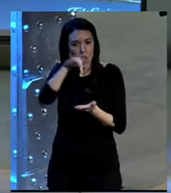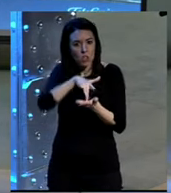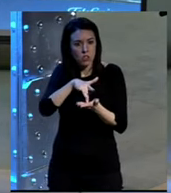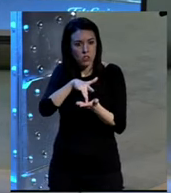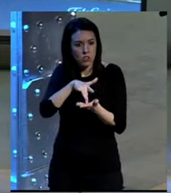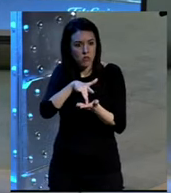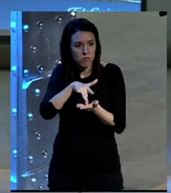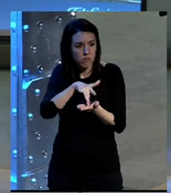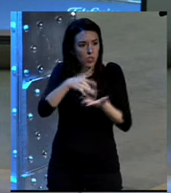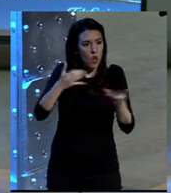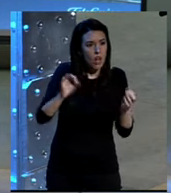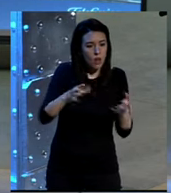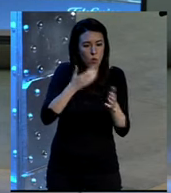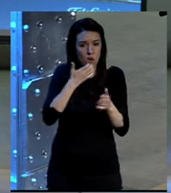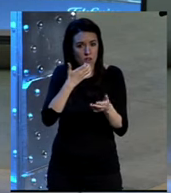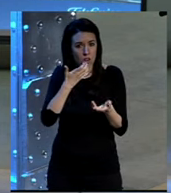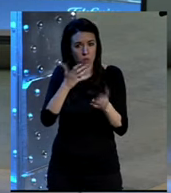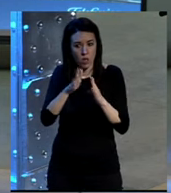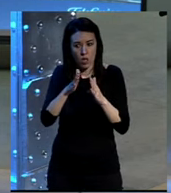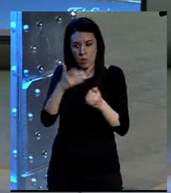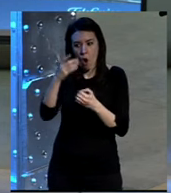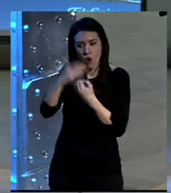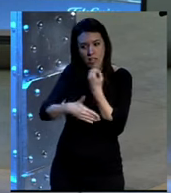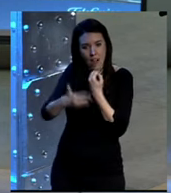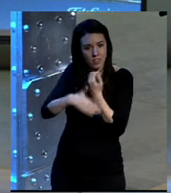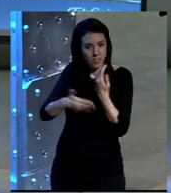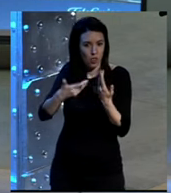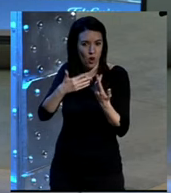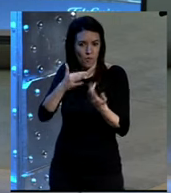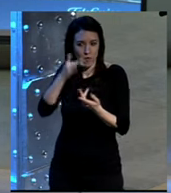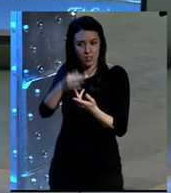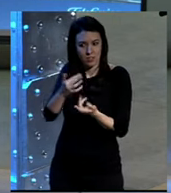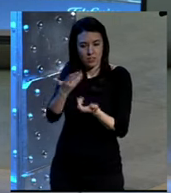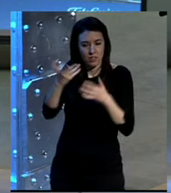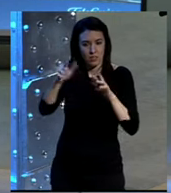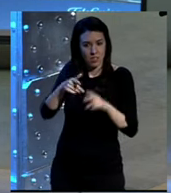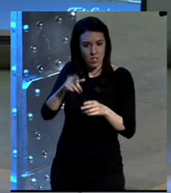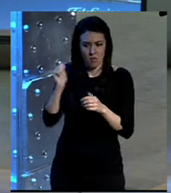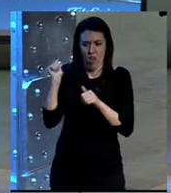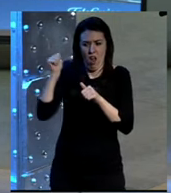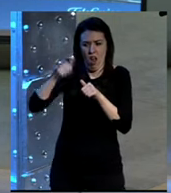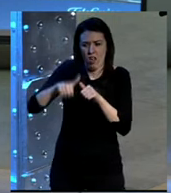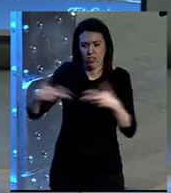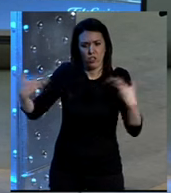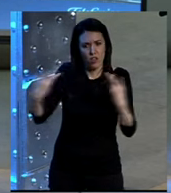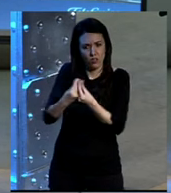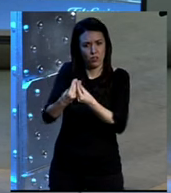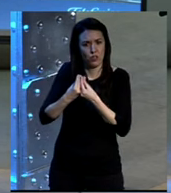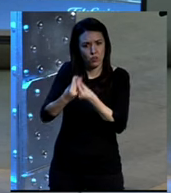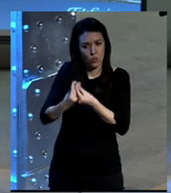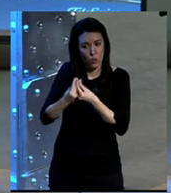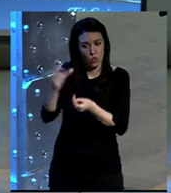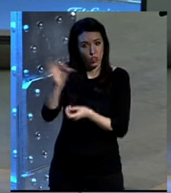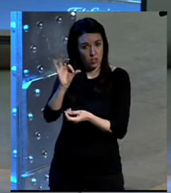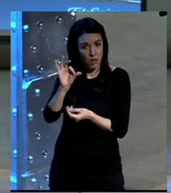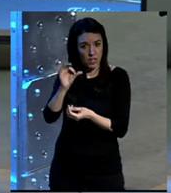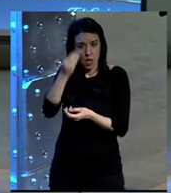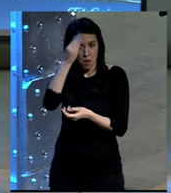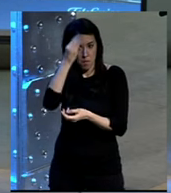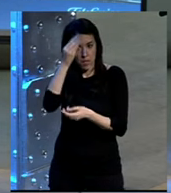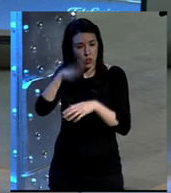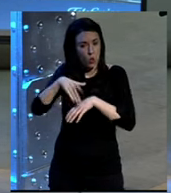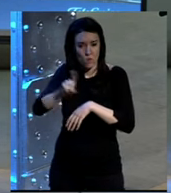me ciega el cariño y los años de convivencia con Sebastián. Creo que